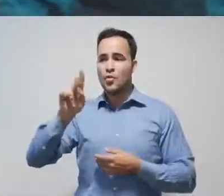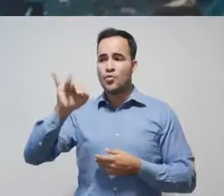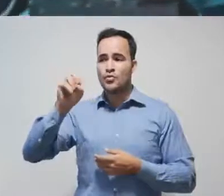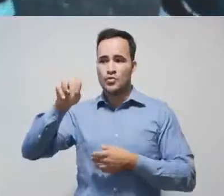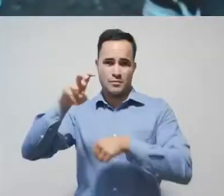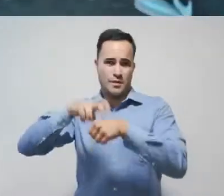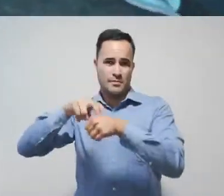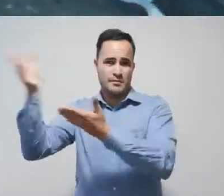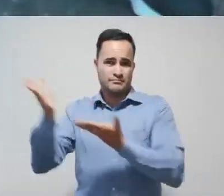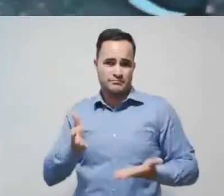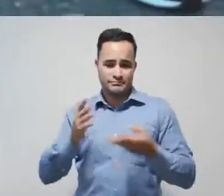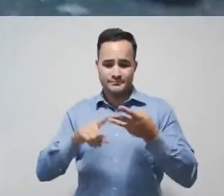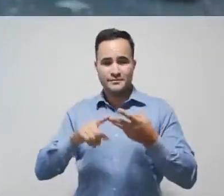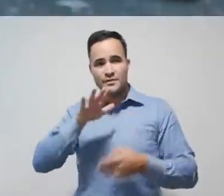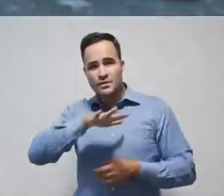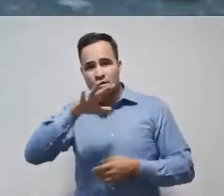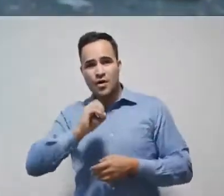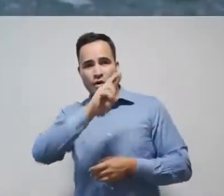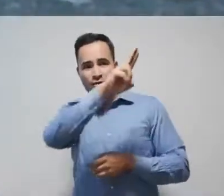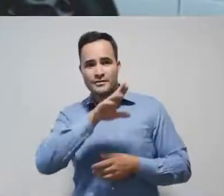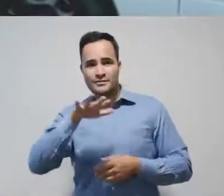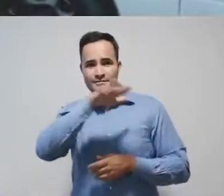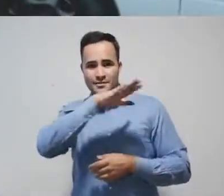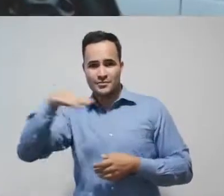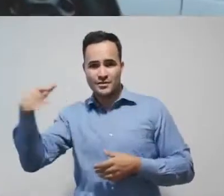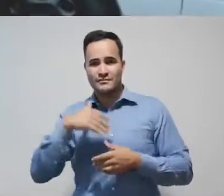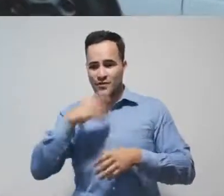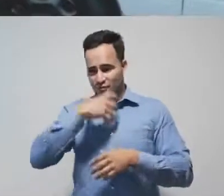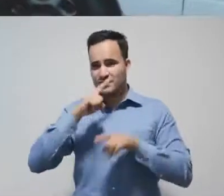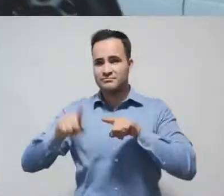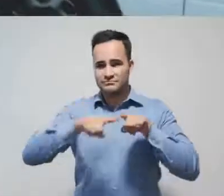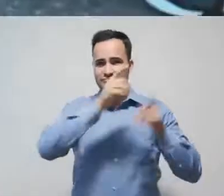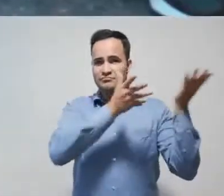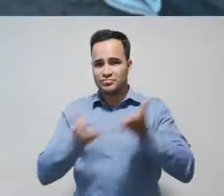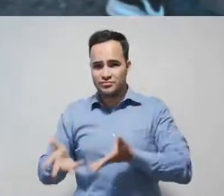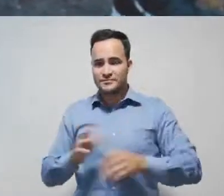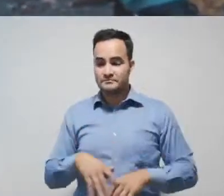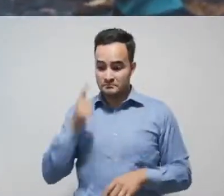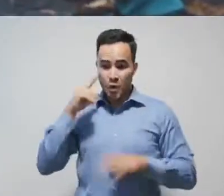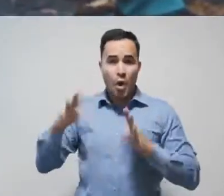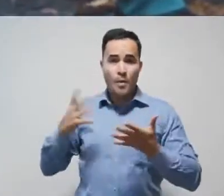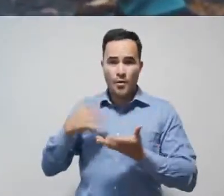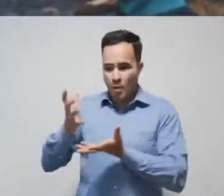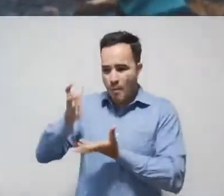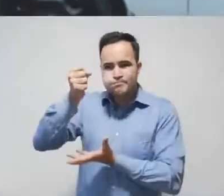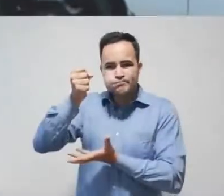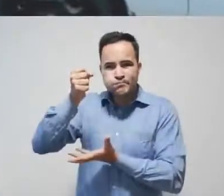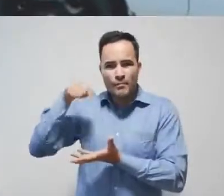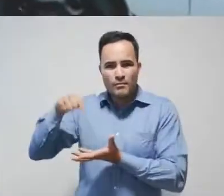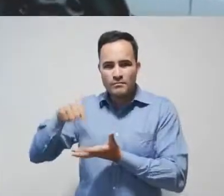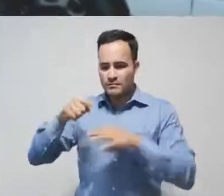que consumimos, del oriente antioqueño vienen muchísimas de las frutas, y bueno, mire, mercamos con